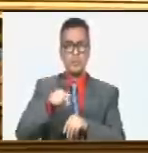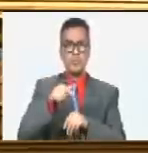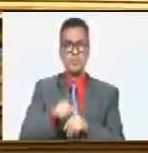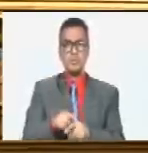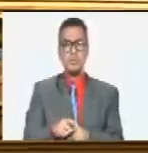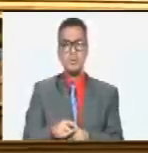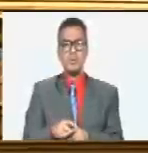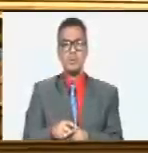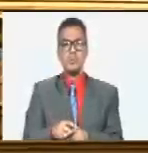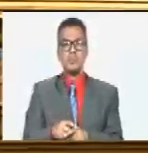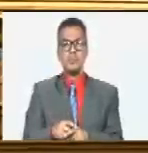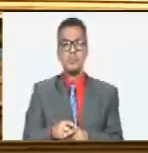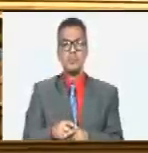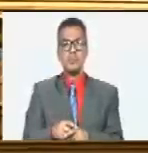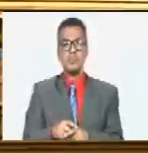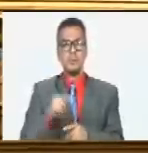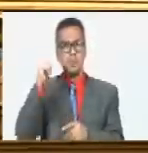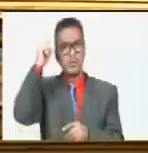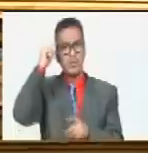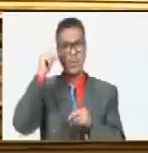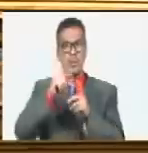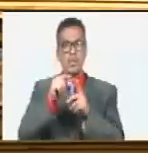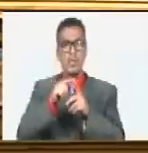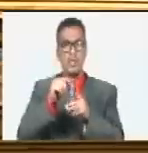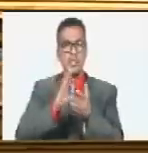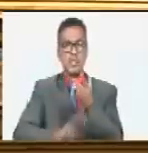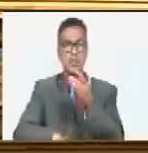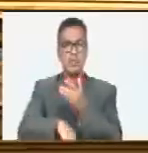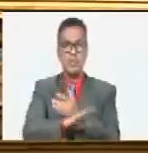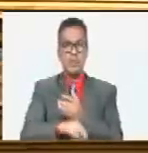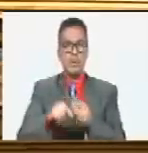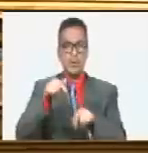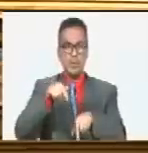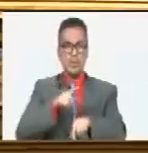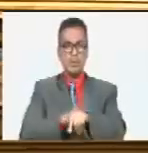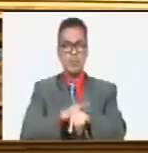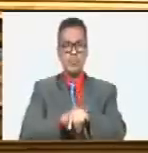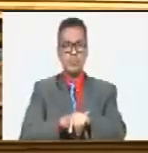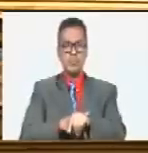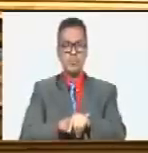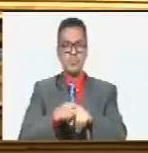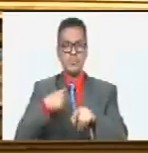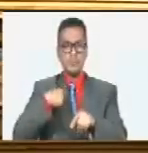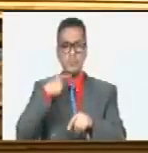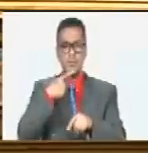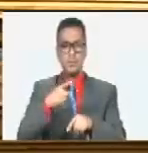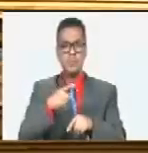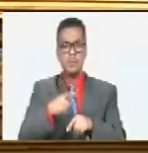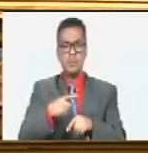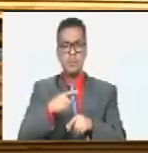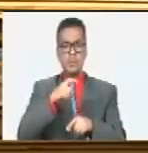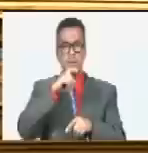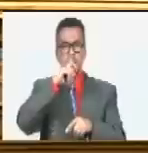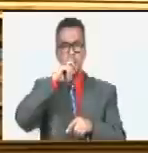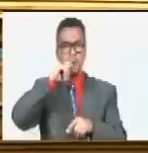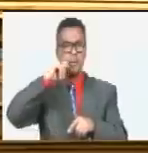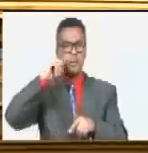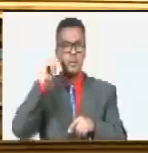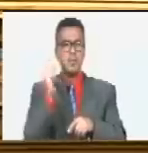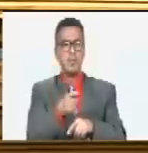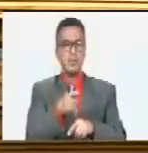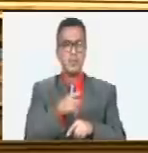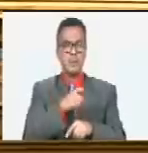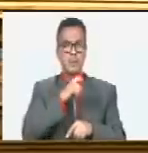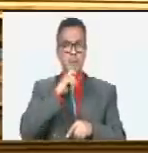en la fecha de su partida física se atreve al mismo odio, se atreve a los